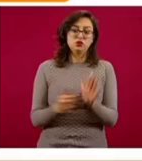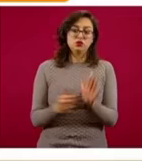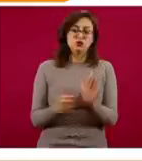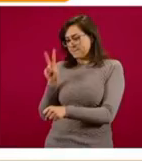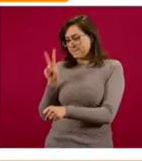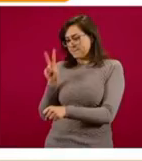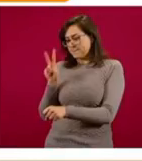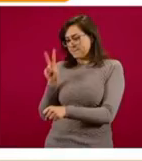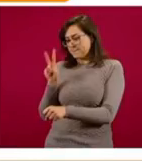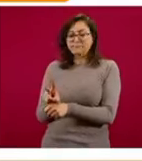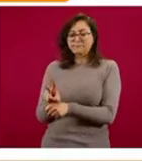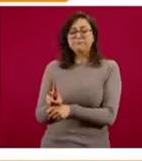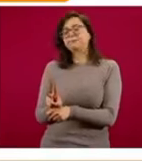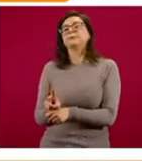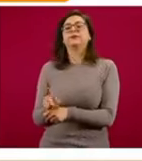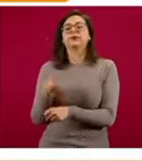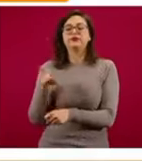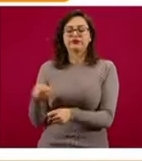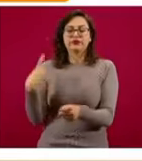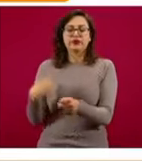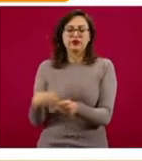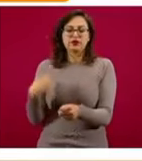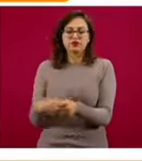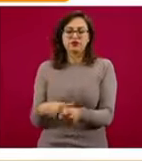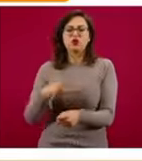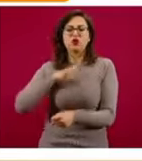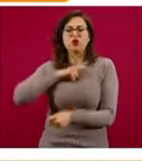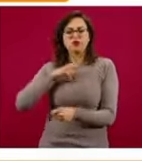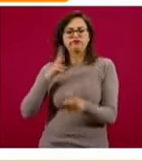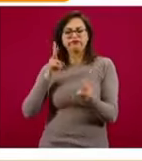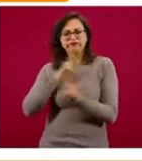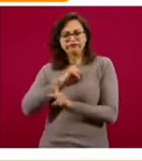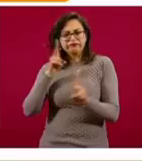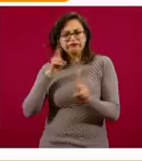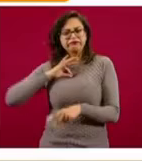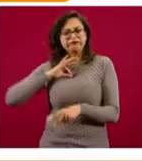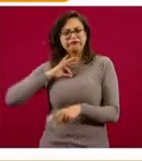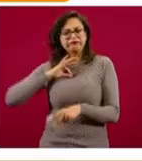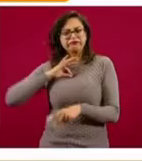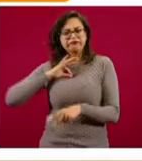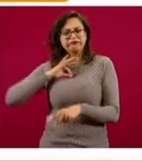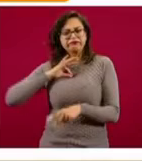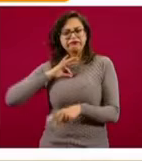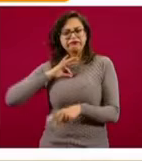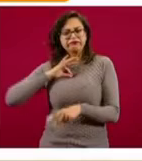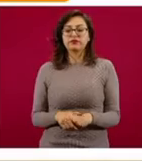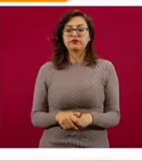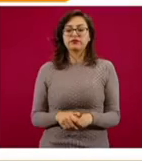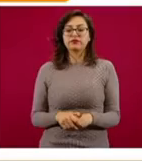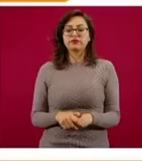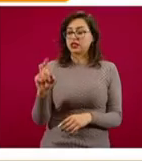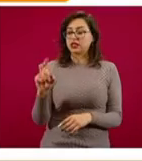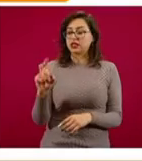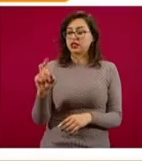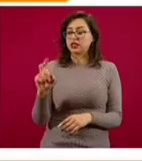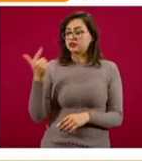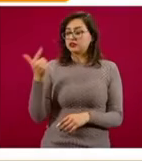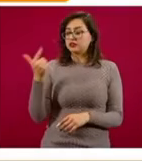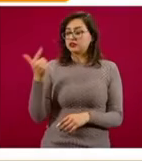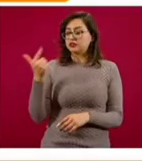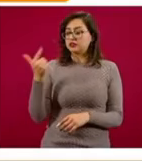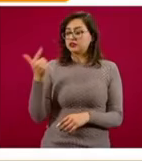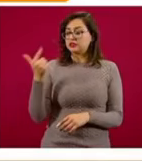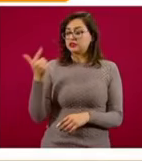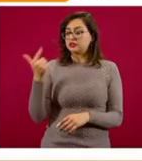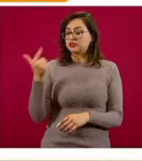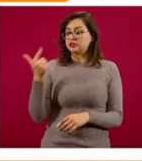de la enfermedad respiratoria viral. Ya el 37% de ellas ha dado negativo a su